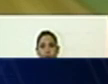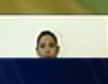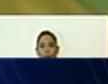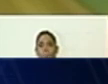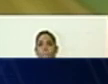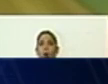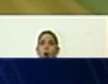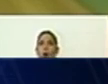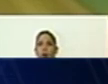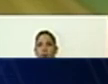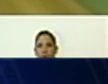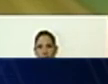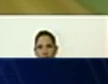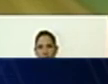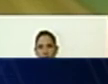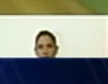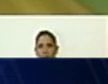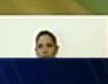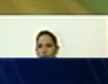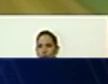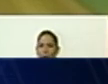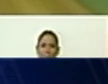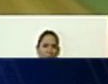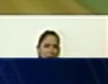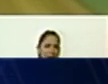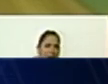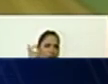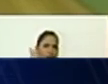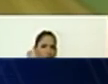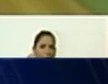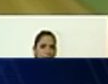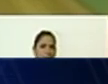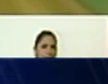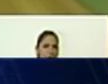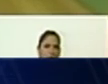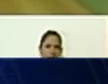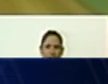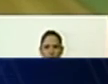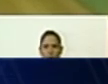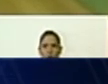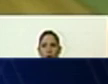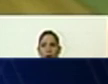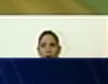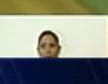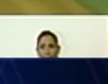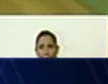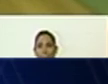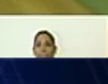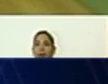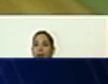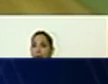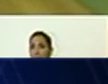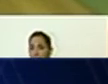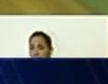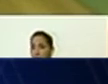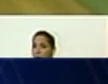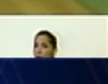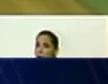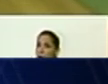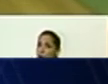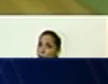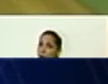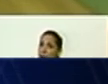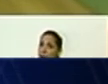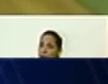dicen, muchas piedras suenan en el río en el sentido de que está a punto de perder su empleo como asesor